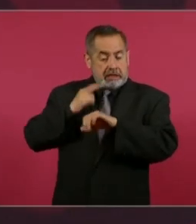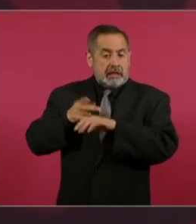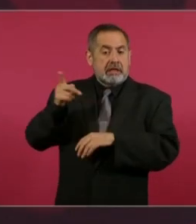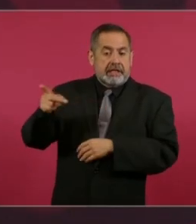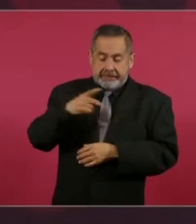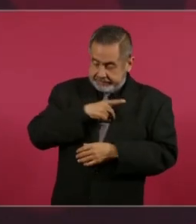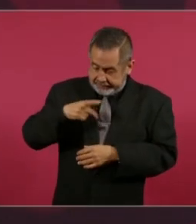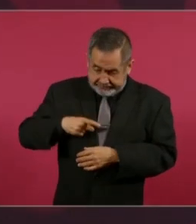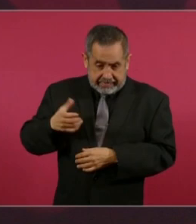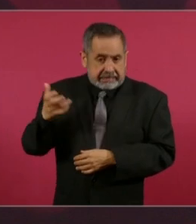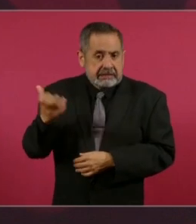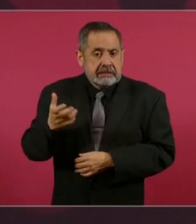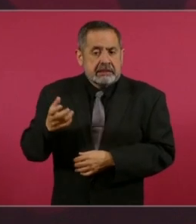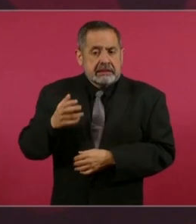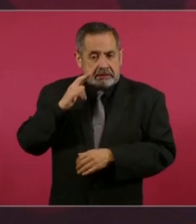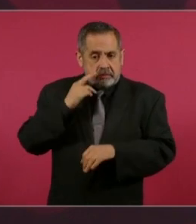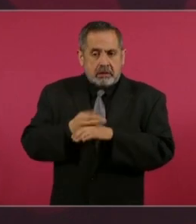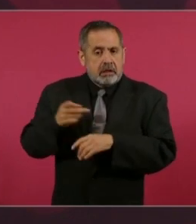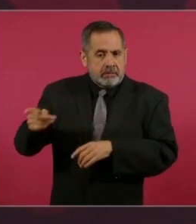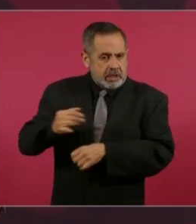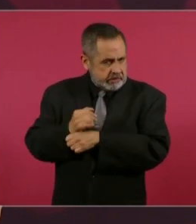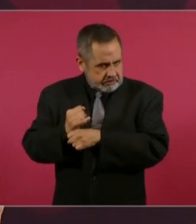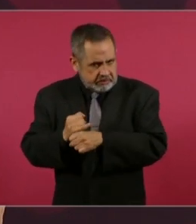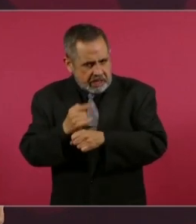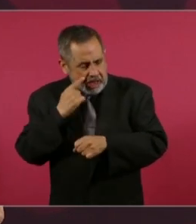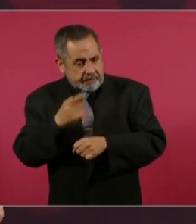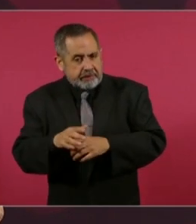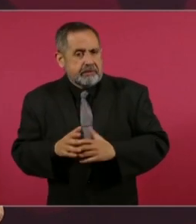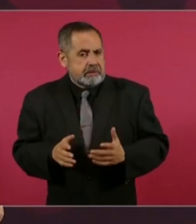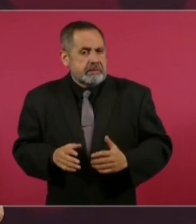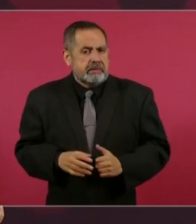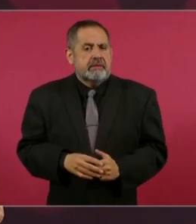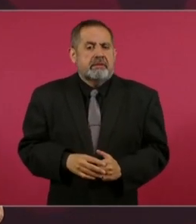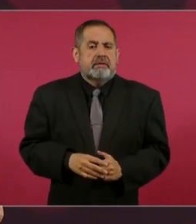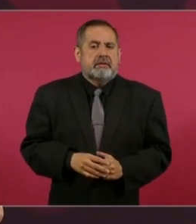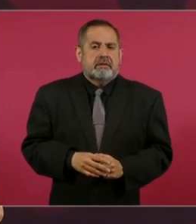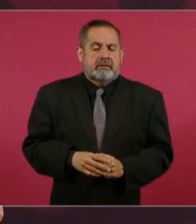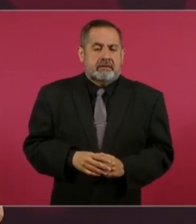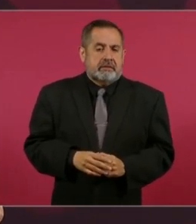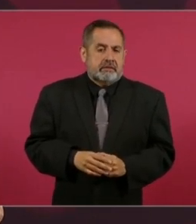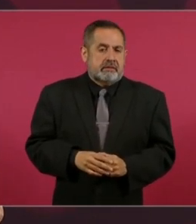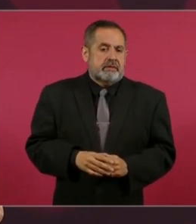Sí. Hacer la investigación y los